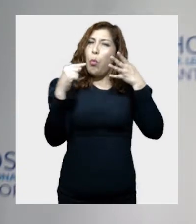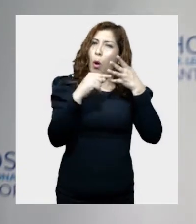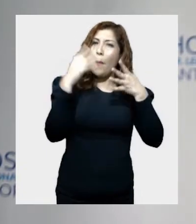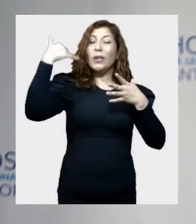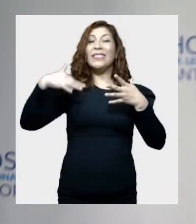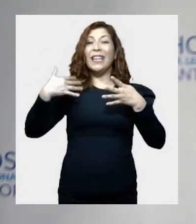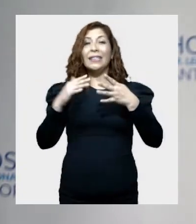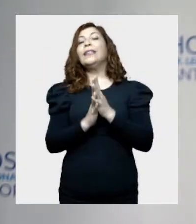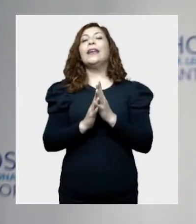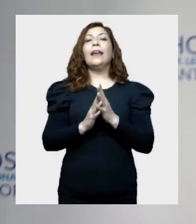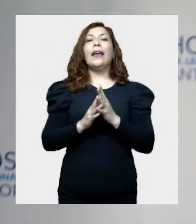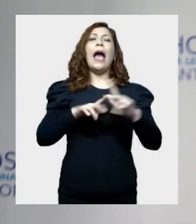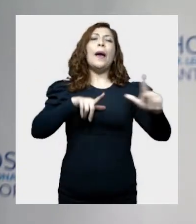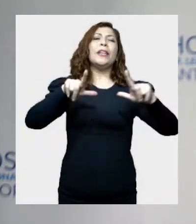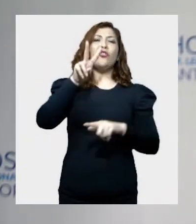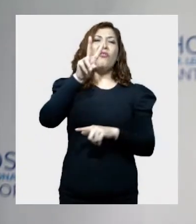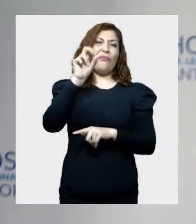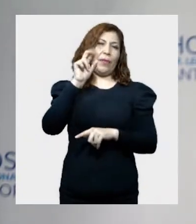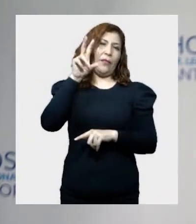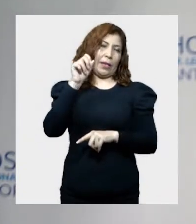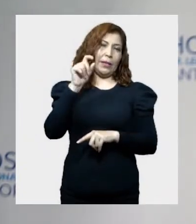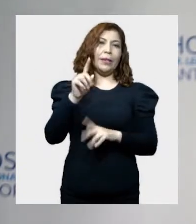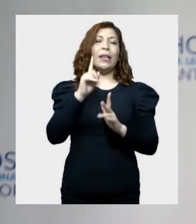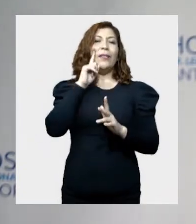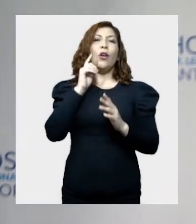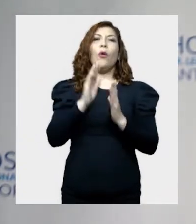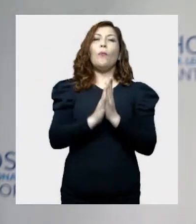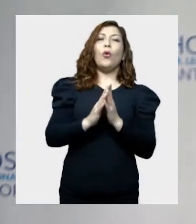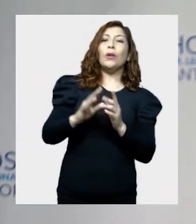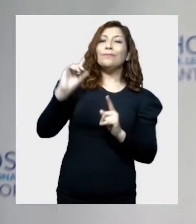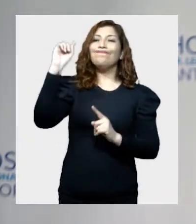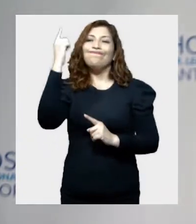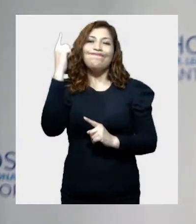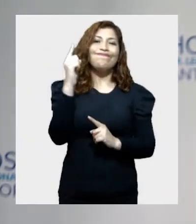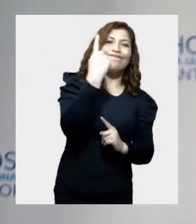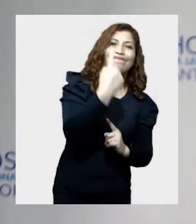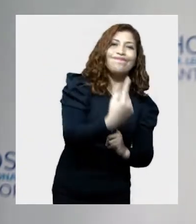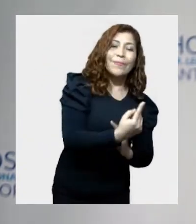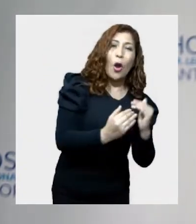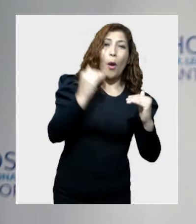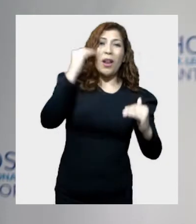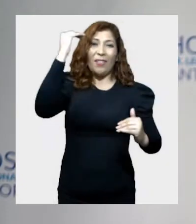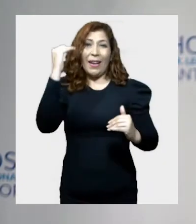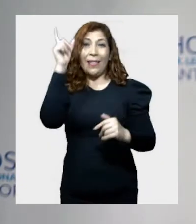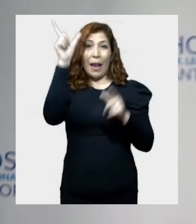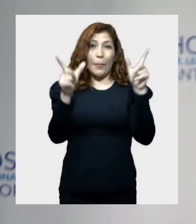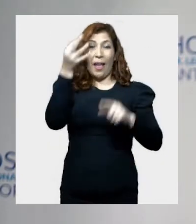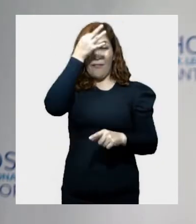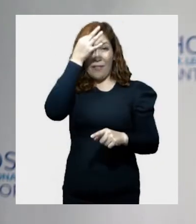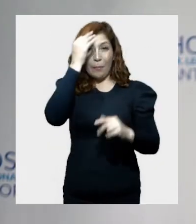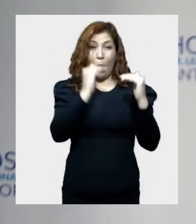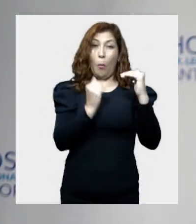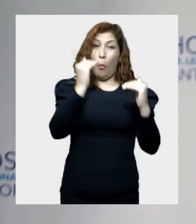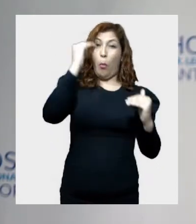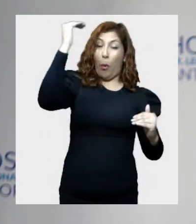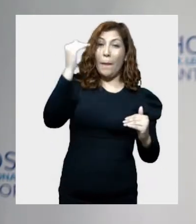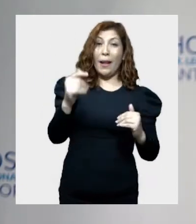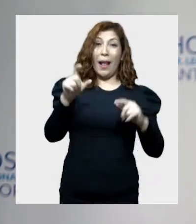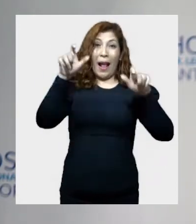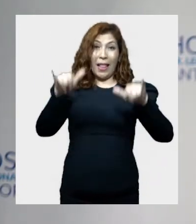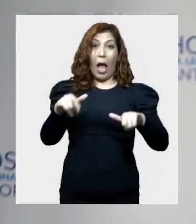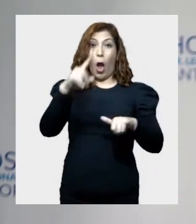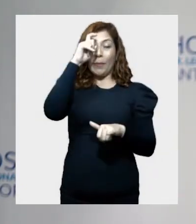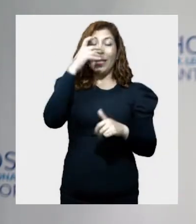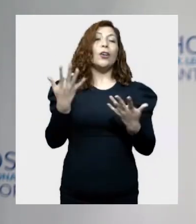fue la gestión 2020 y tiene que ver con la categorización de los pacientes. La categorización de pacientes hospitalizados es